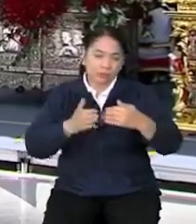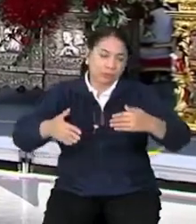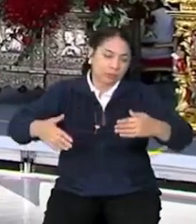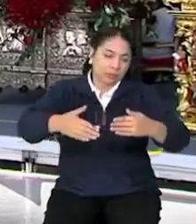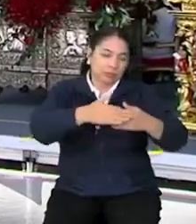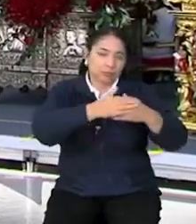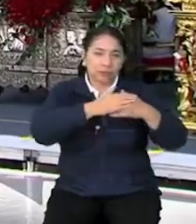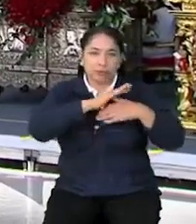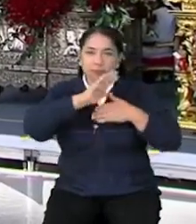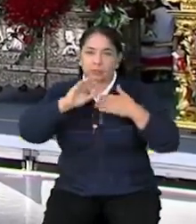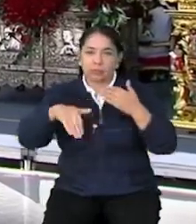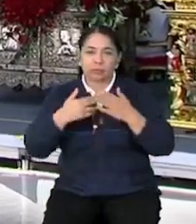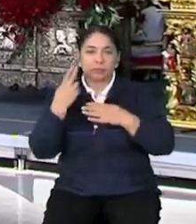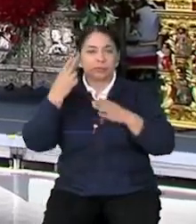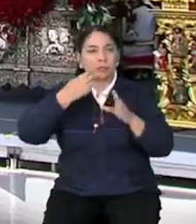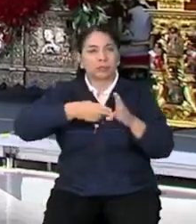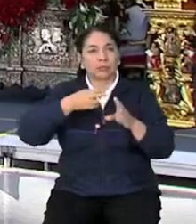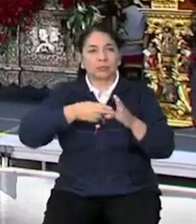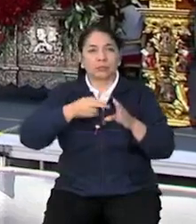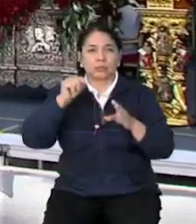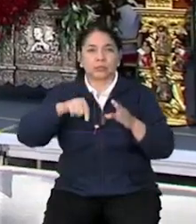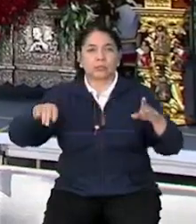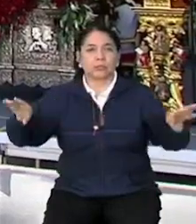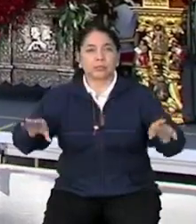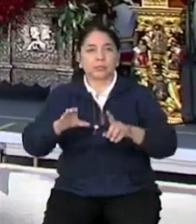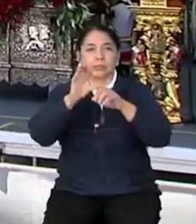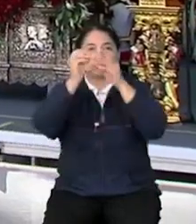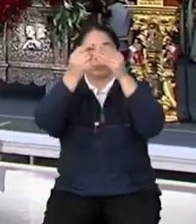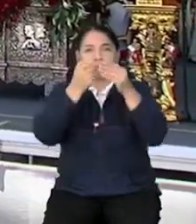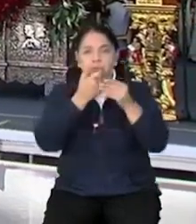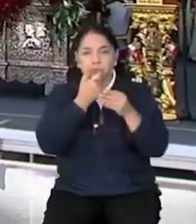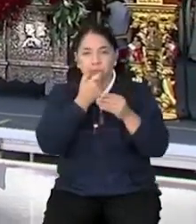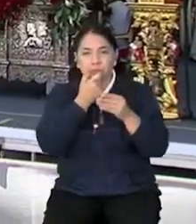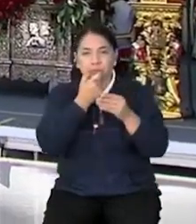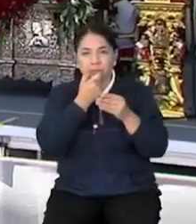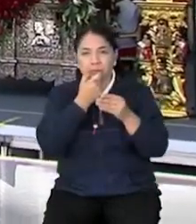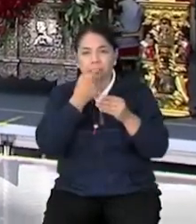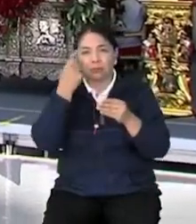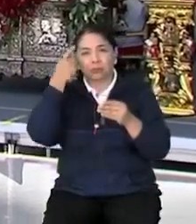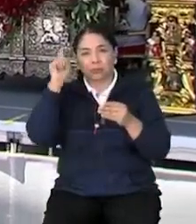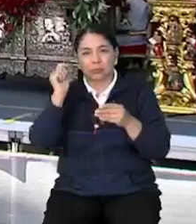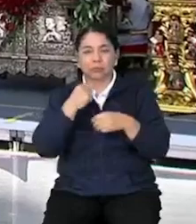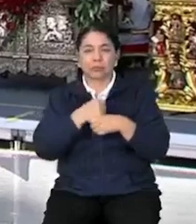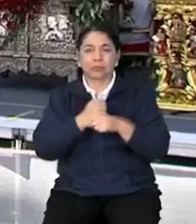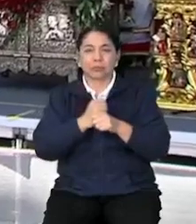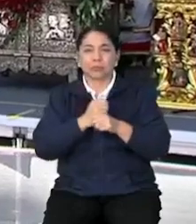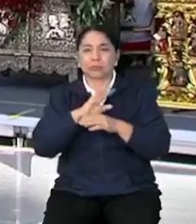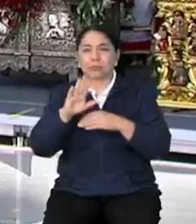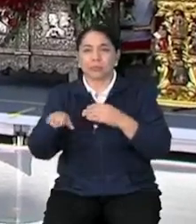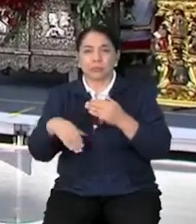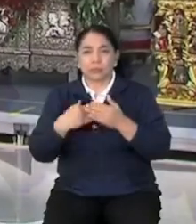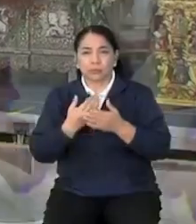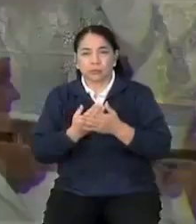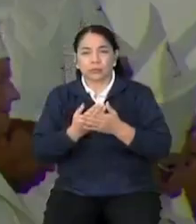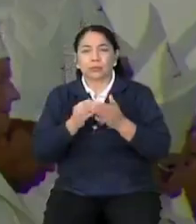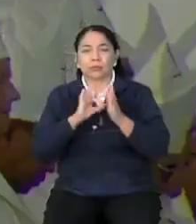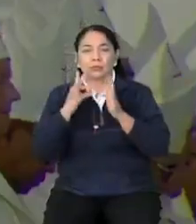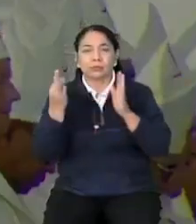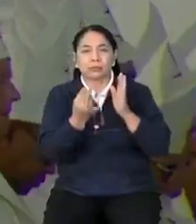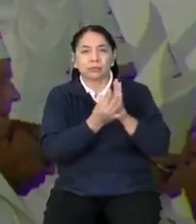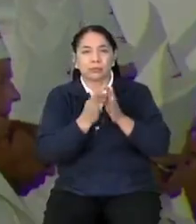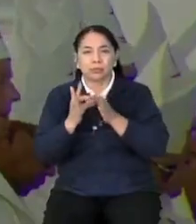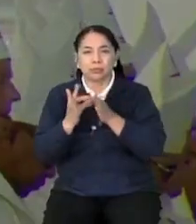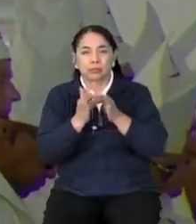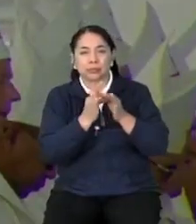que participamos en este congreso eucarístico para hacer que la fraternidad